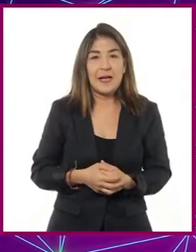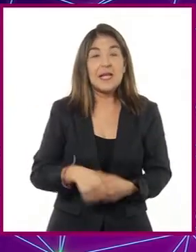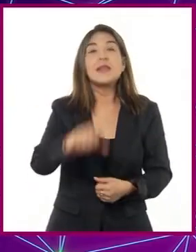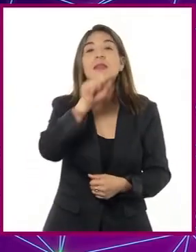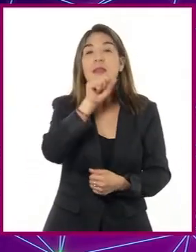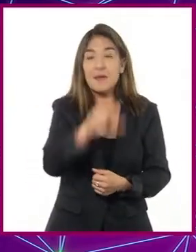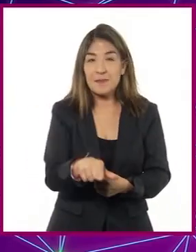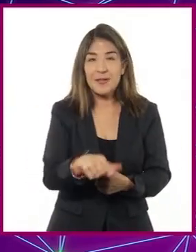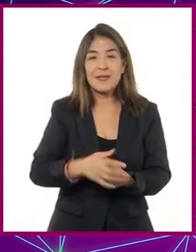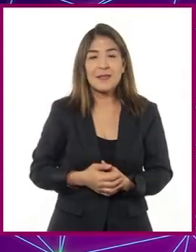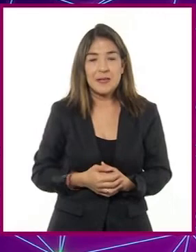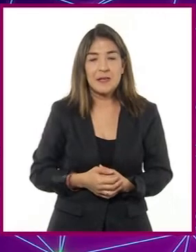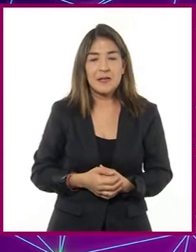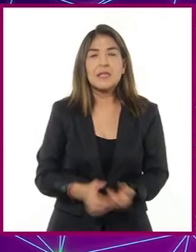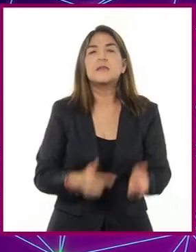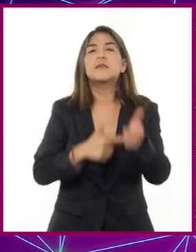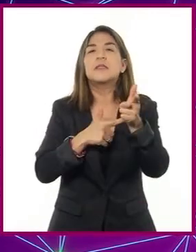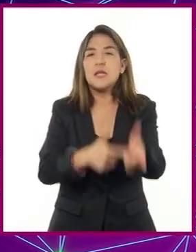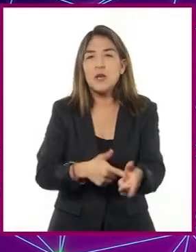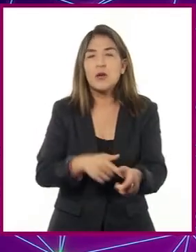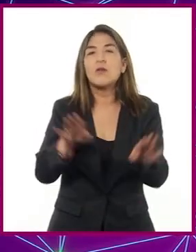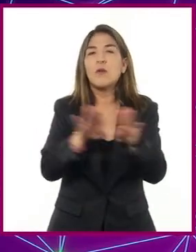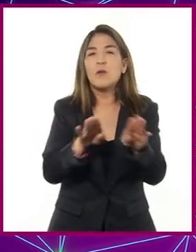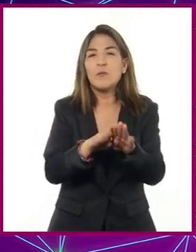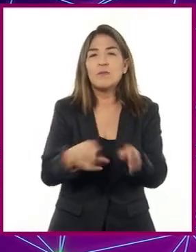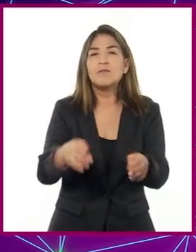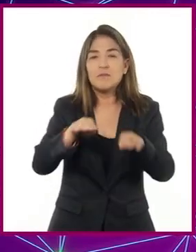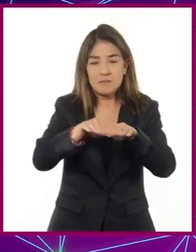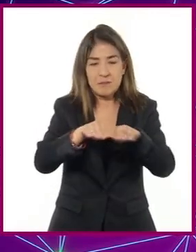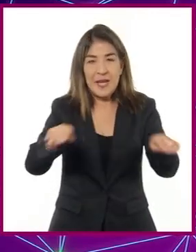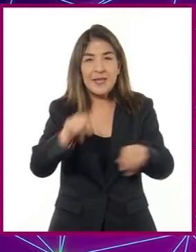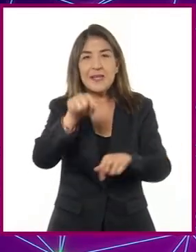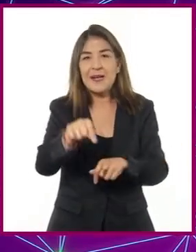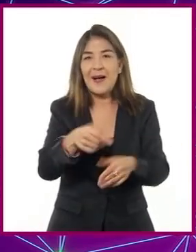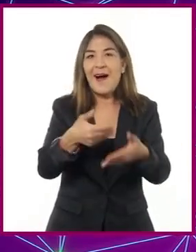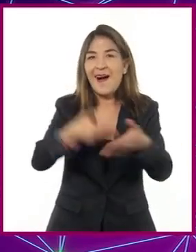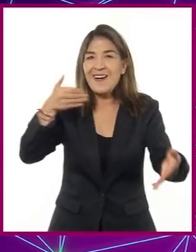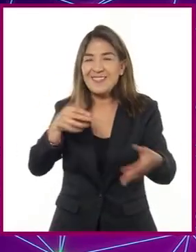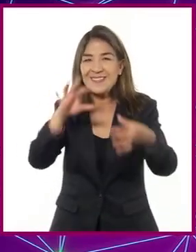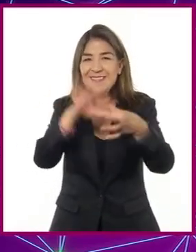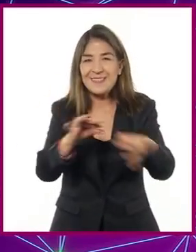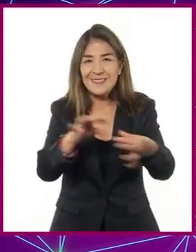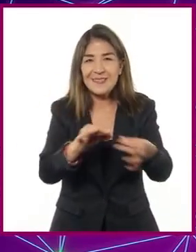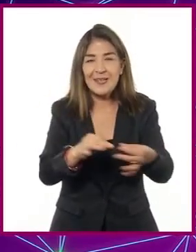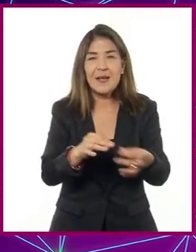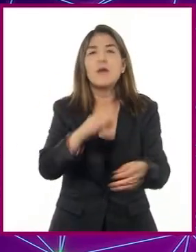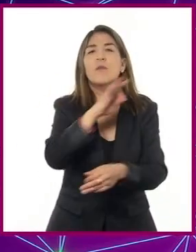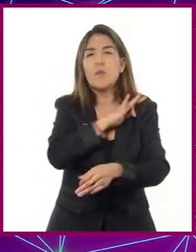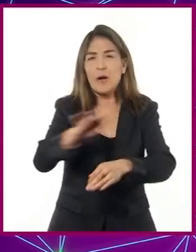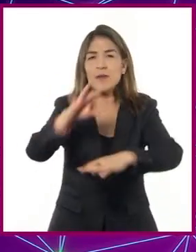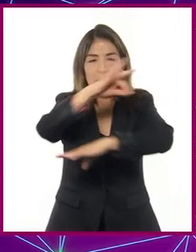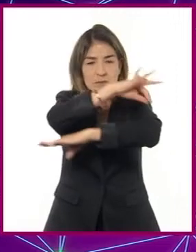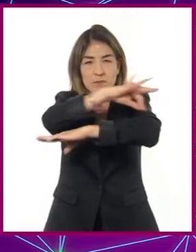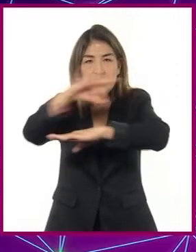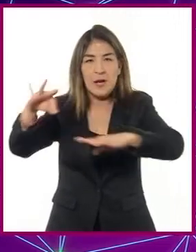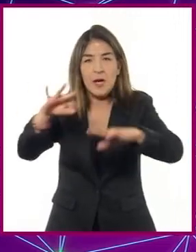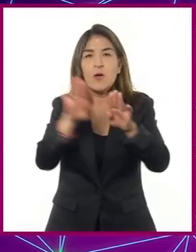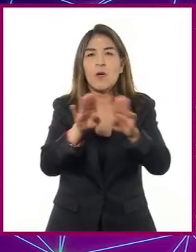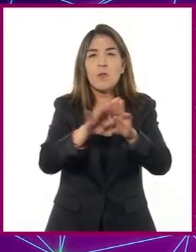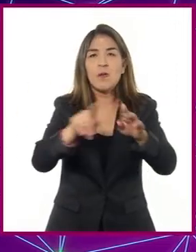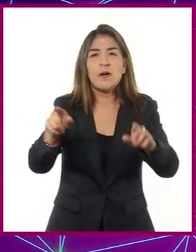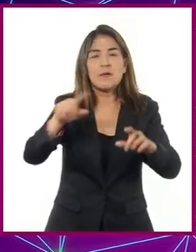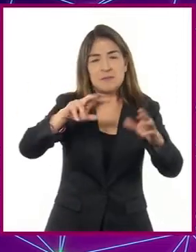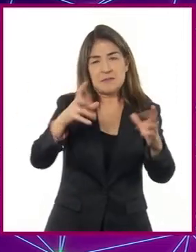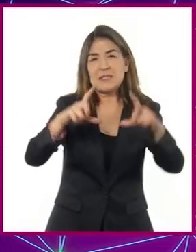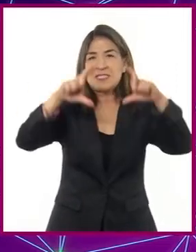además, seguimos el postulado descrito anteriormente, se puede trazar un círculo